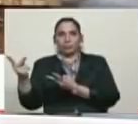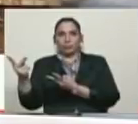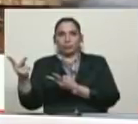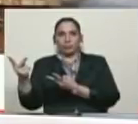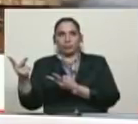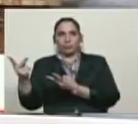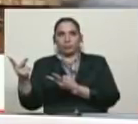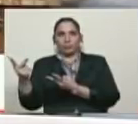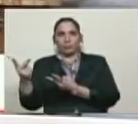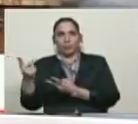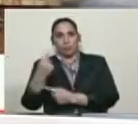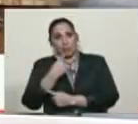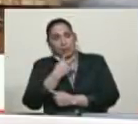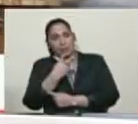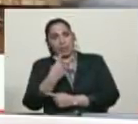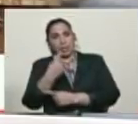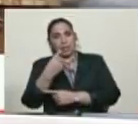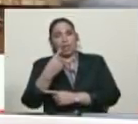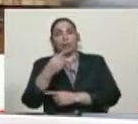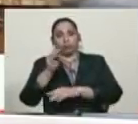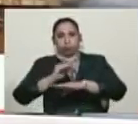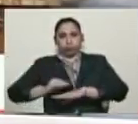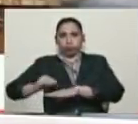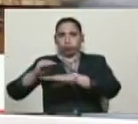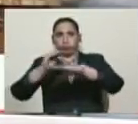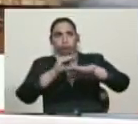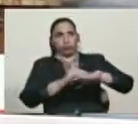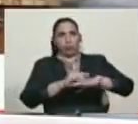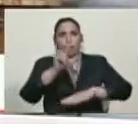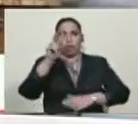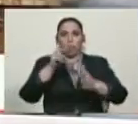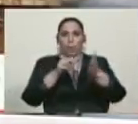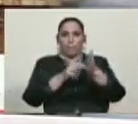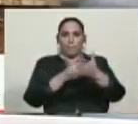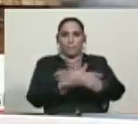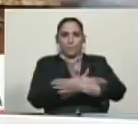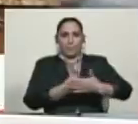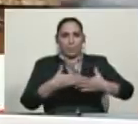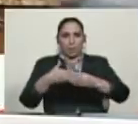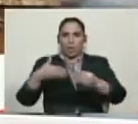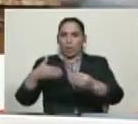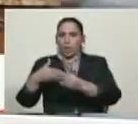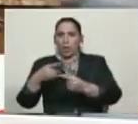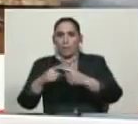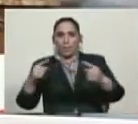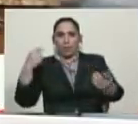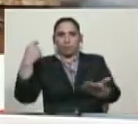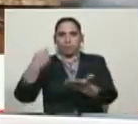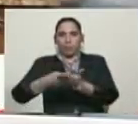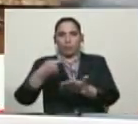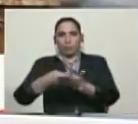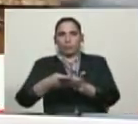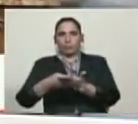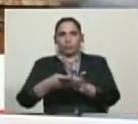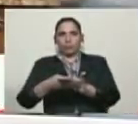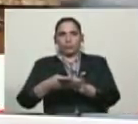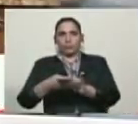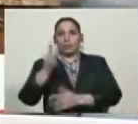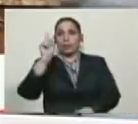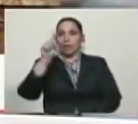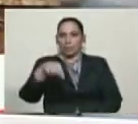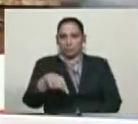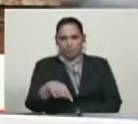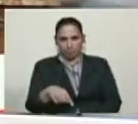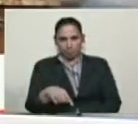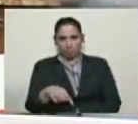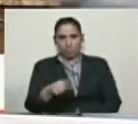se le hizo una solicitud por dos mil millones de dólares para financiamiento también de una